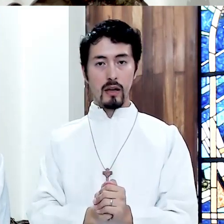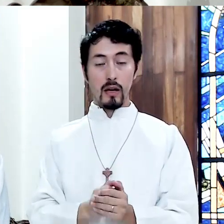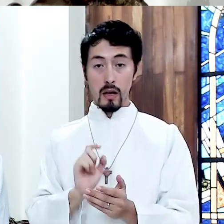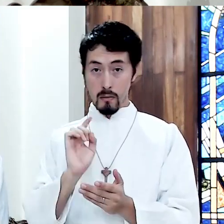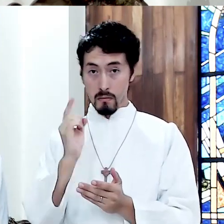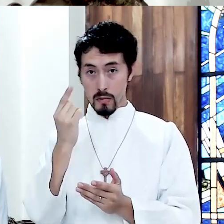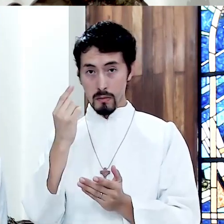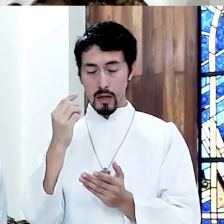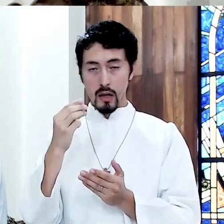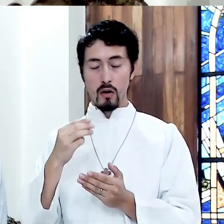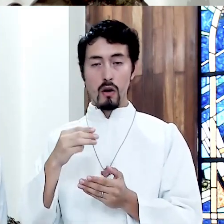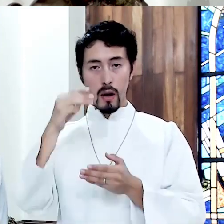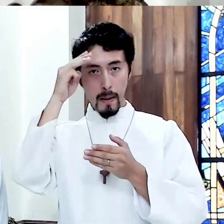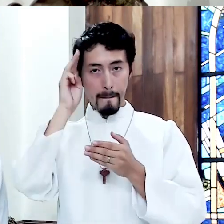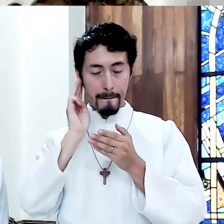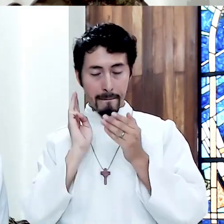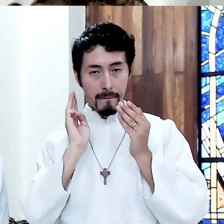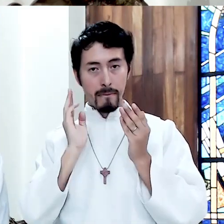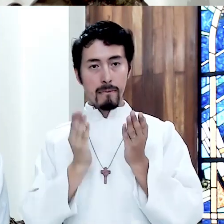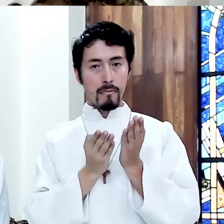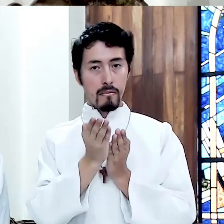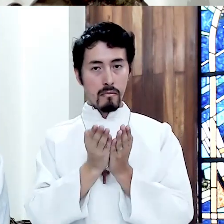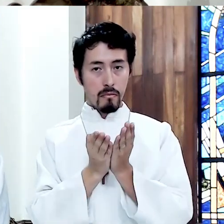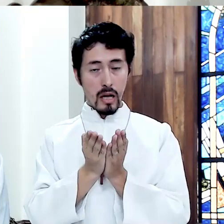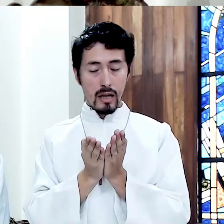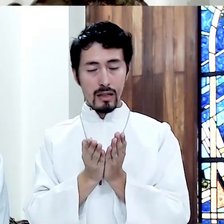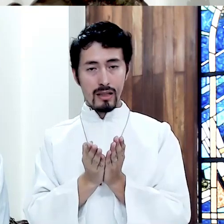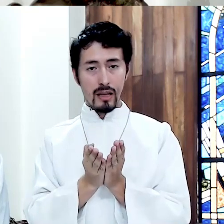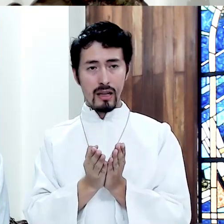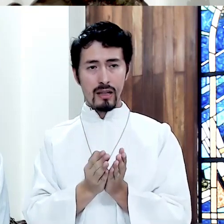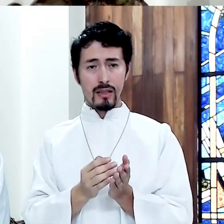dice, Señor, si hubieras estado aquí, mi hermano no hubiera muerto.